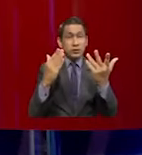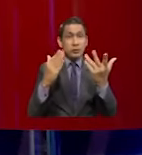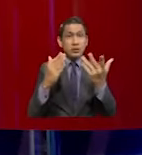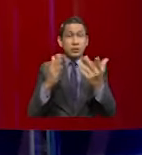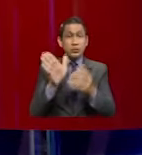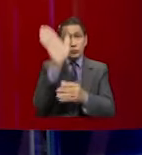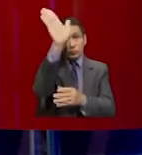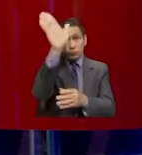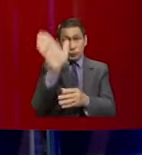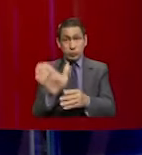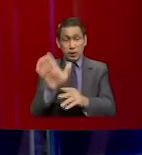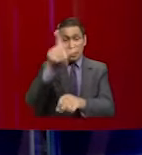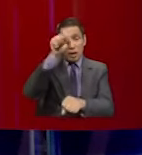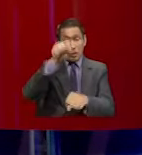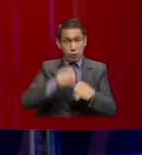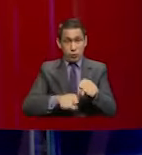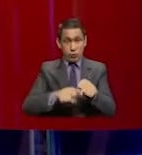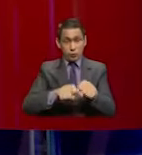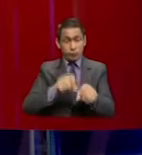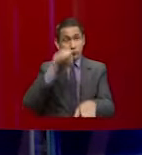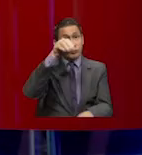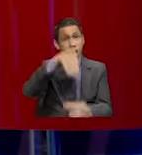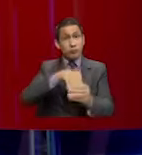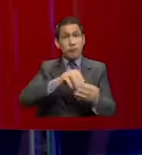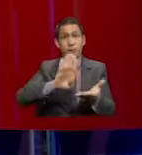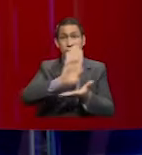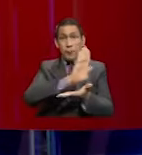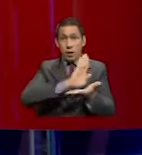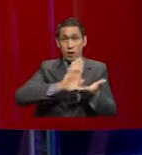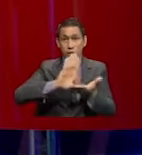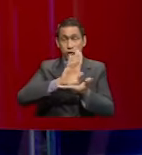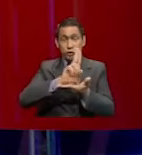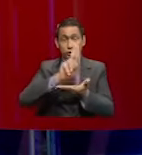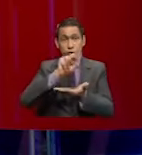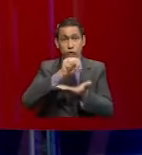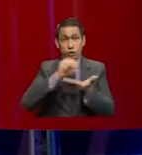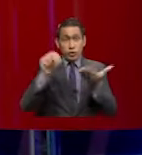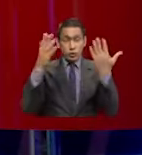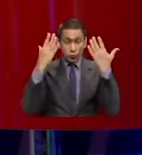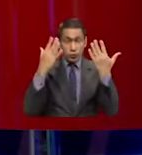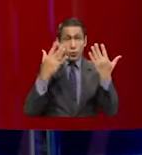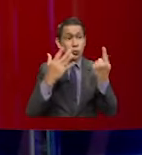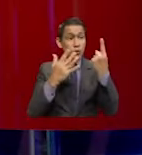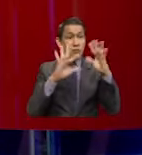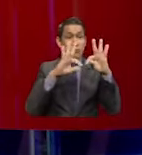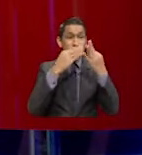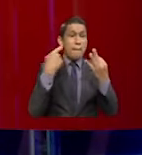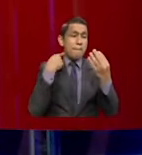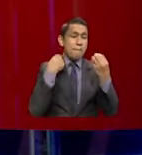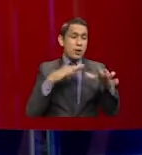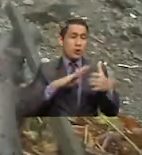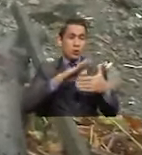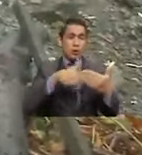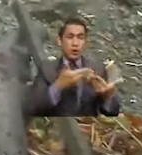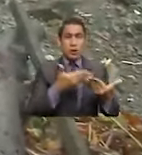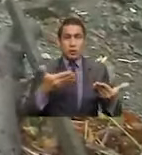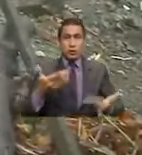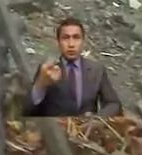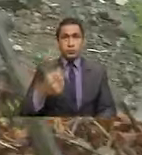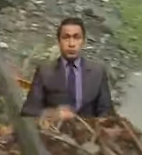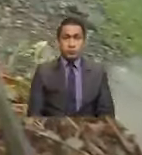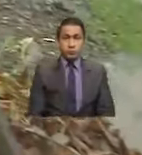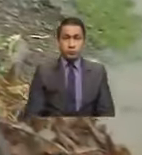muro de contención en una urbanización del norte de Guayaquil. Una familia perdió todos sus enseres.